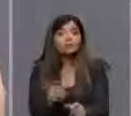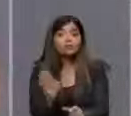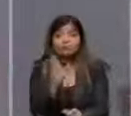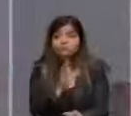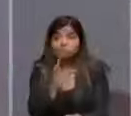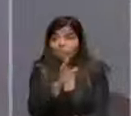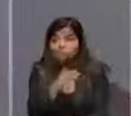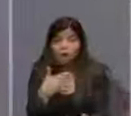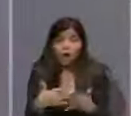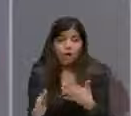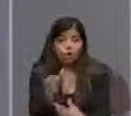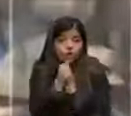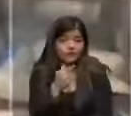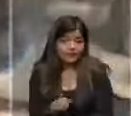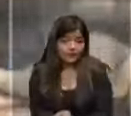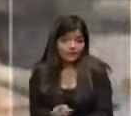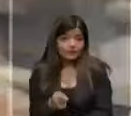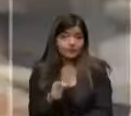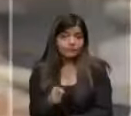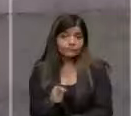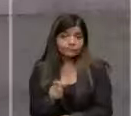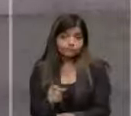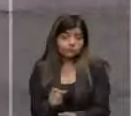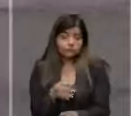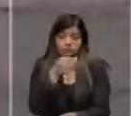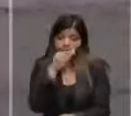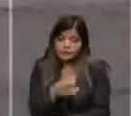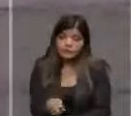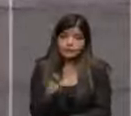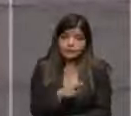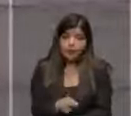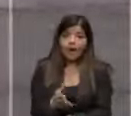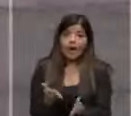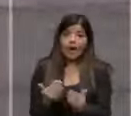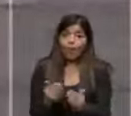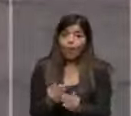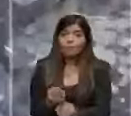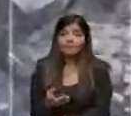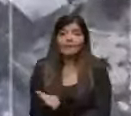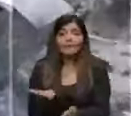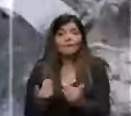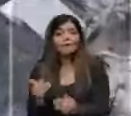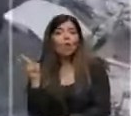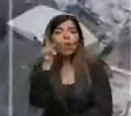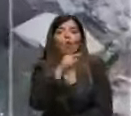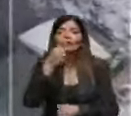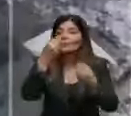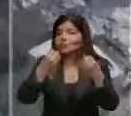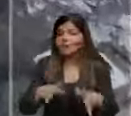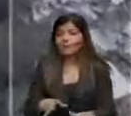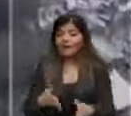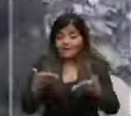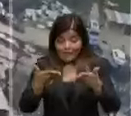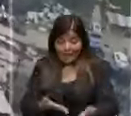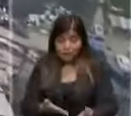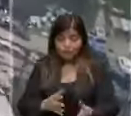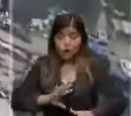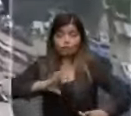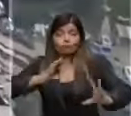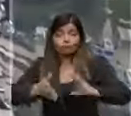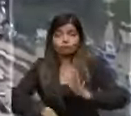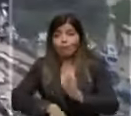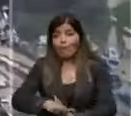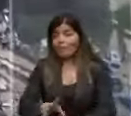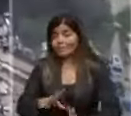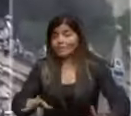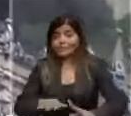inubicables. Es una frase cliché, muy cliché, pero la esperanza es lo último que se pierde, sobre todo en la tragedia más grande después